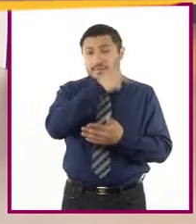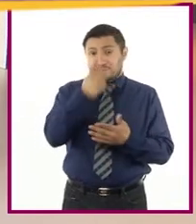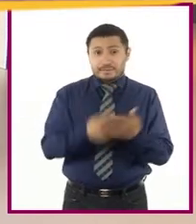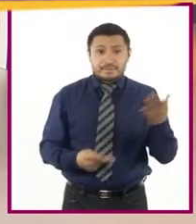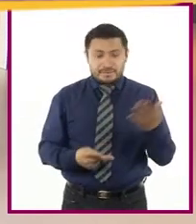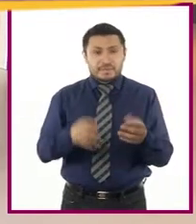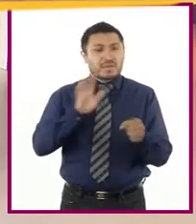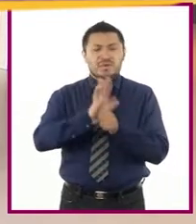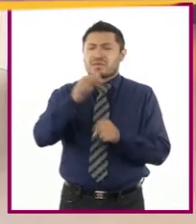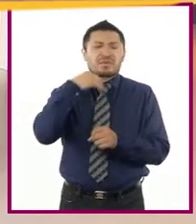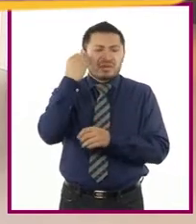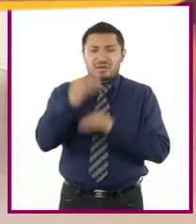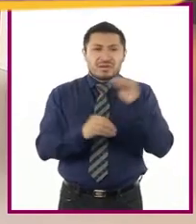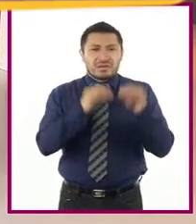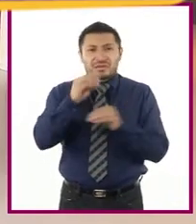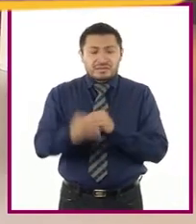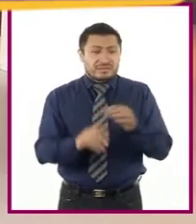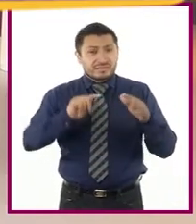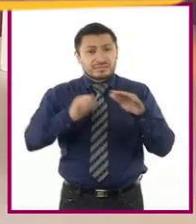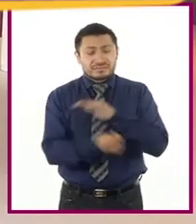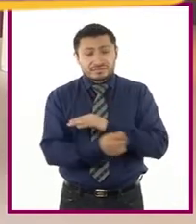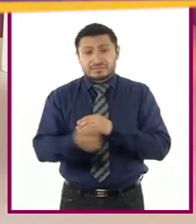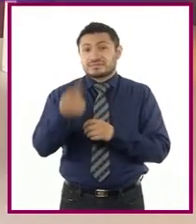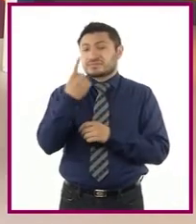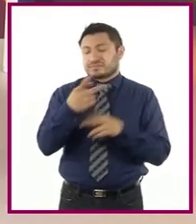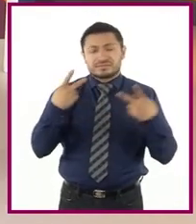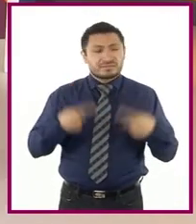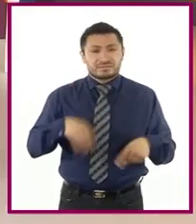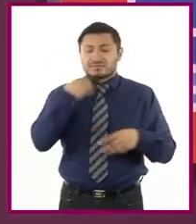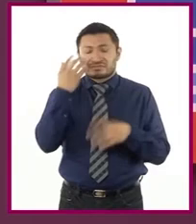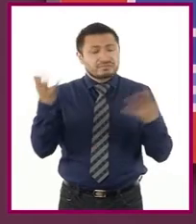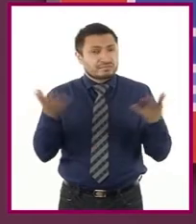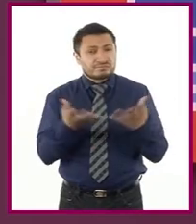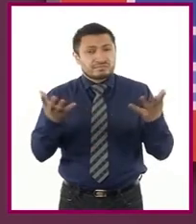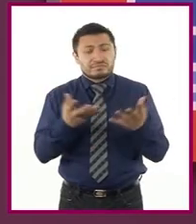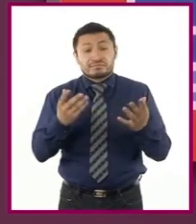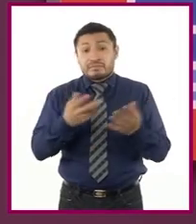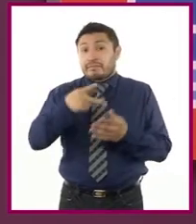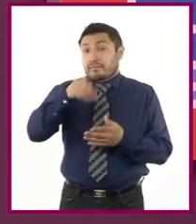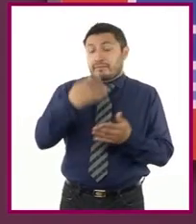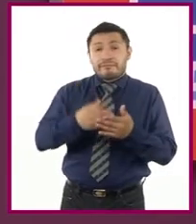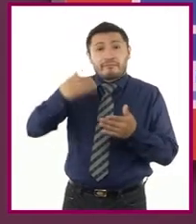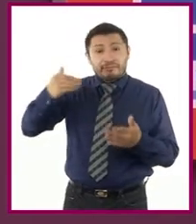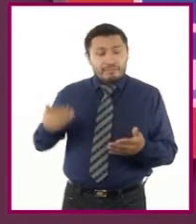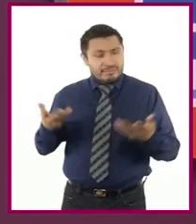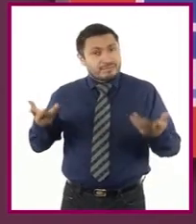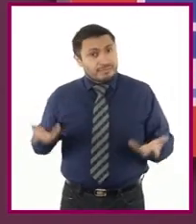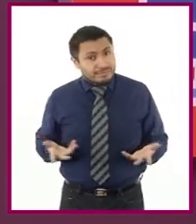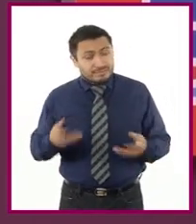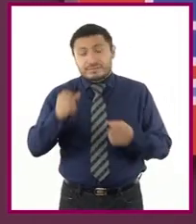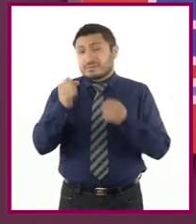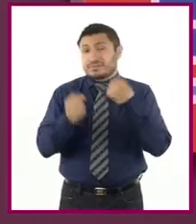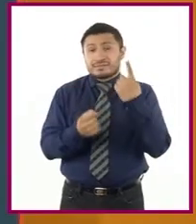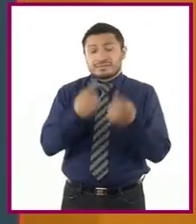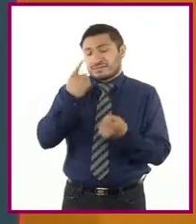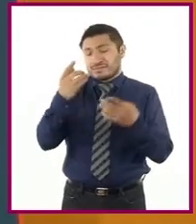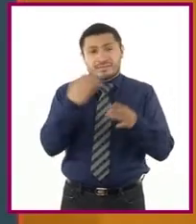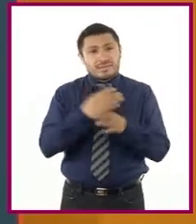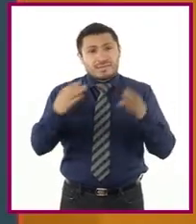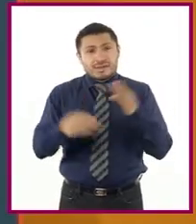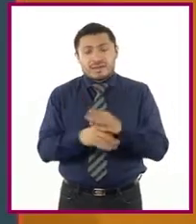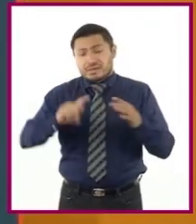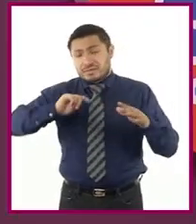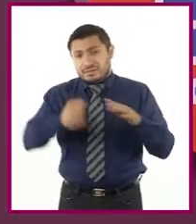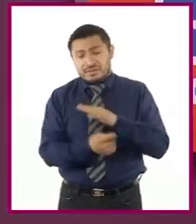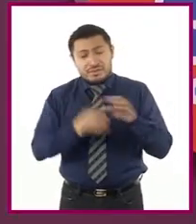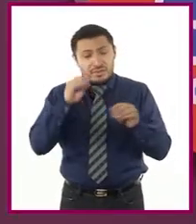planeación o en cualquier otro proceso técnico que alguien quiera realizar. Pero antes de seguir, hay algunos aspectos del proceso